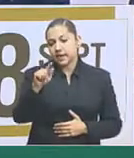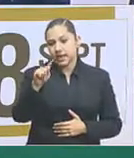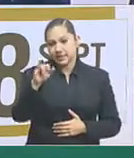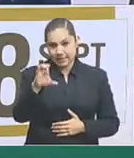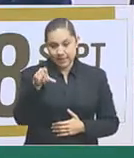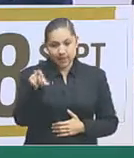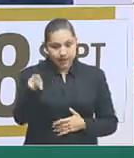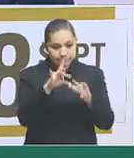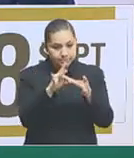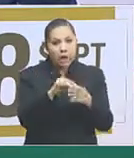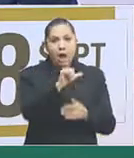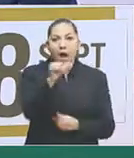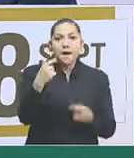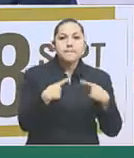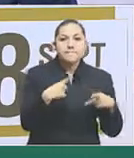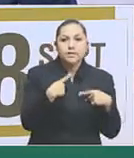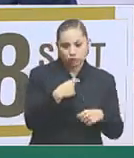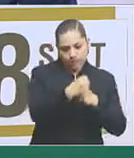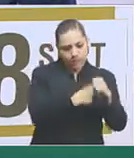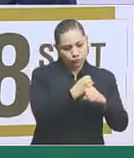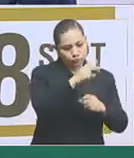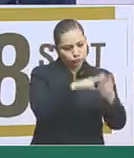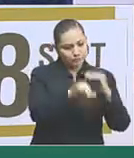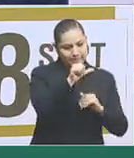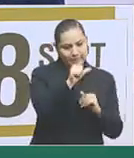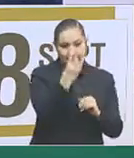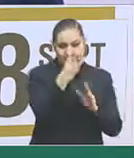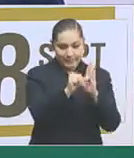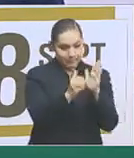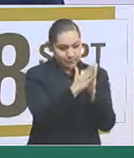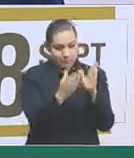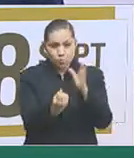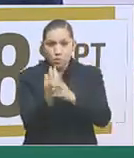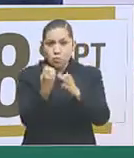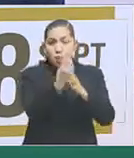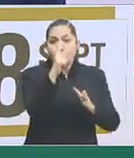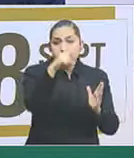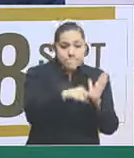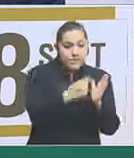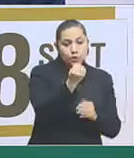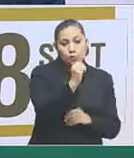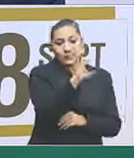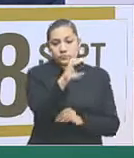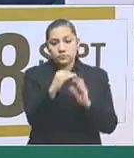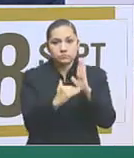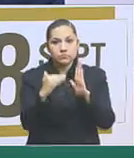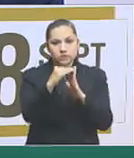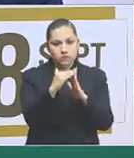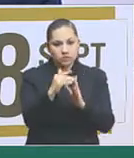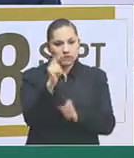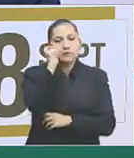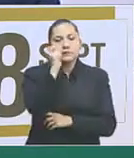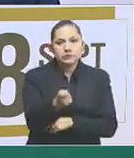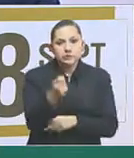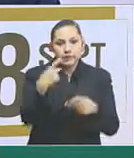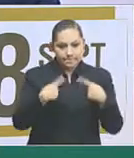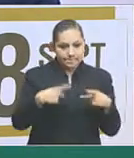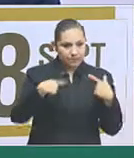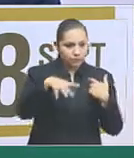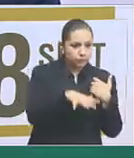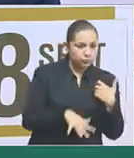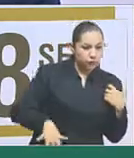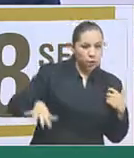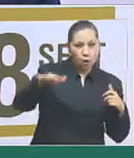en el último trimestre del 2016 fue de 1.900 millones esto equivale a la mitad de la población de internet mundial